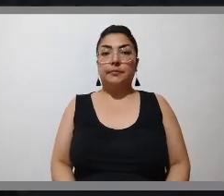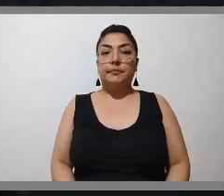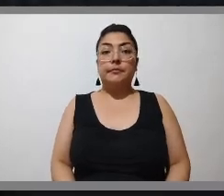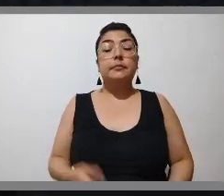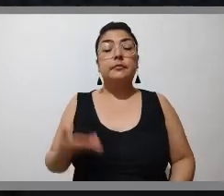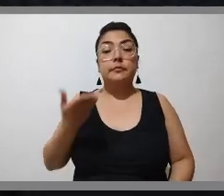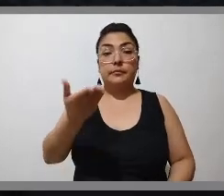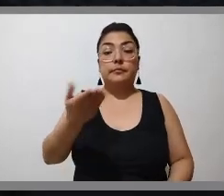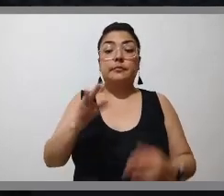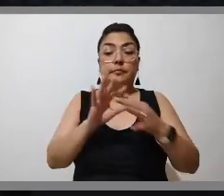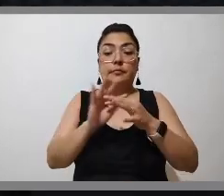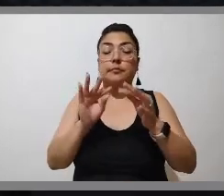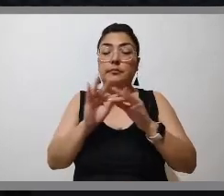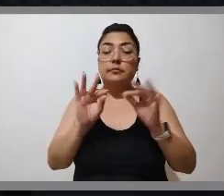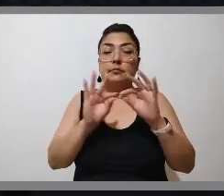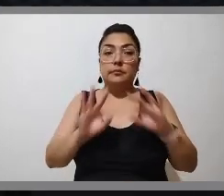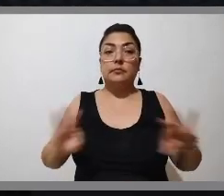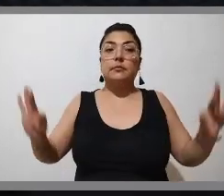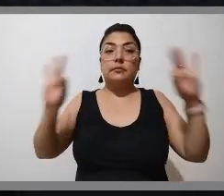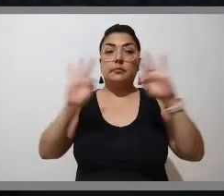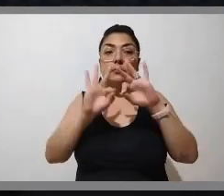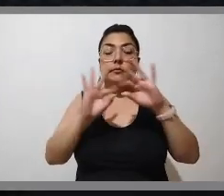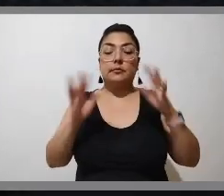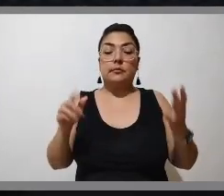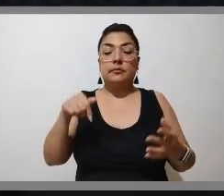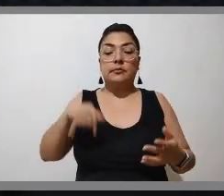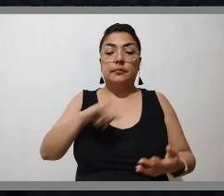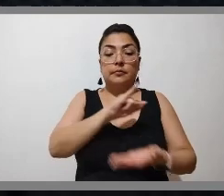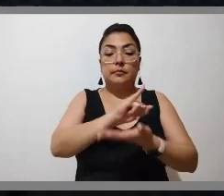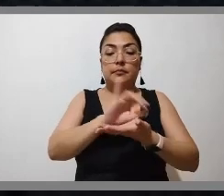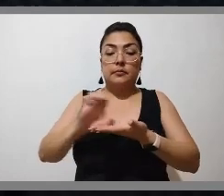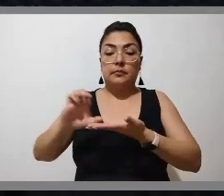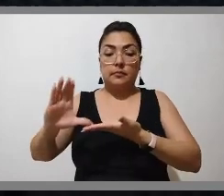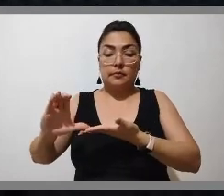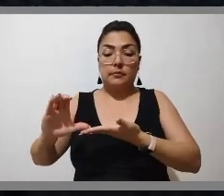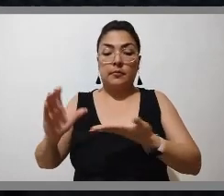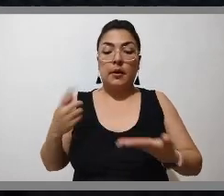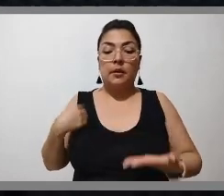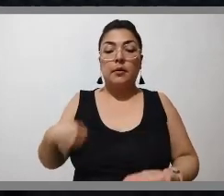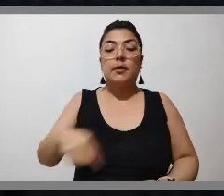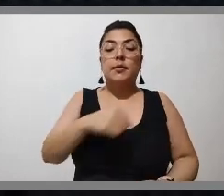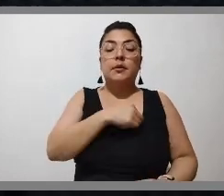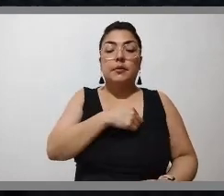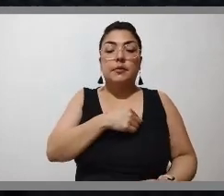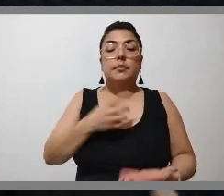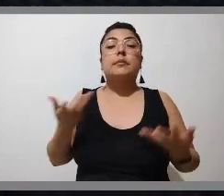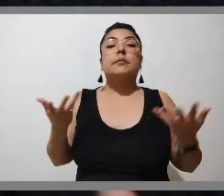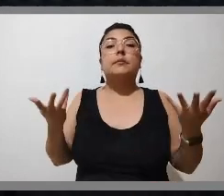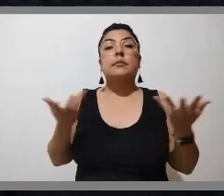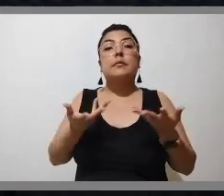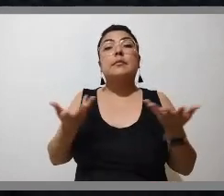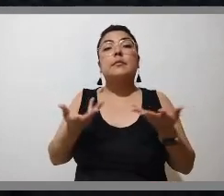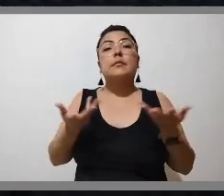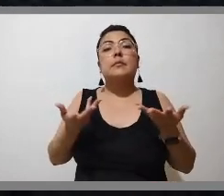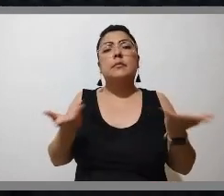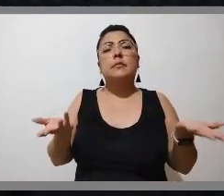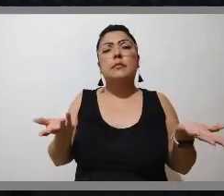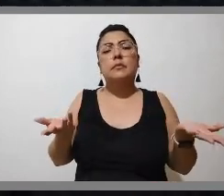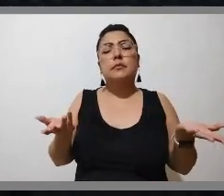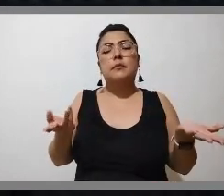Me parece muy importante lo que está comentando, consejera, y nosotros desde el Instituto Electoral de Coahuila, ¿qué acciones